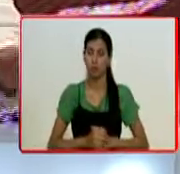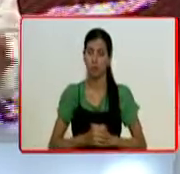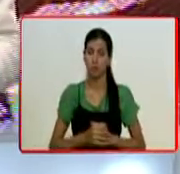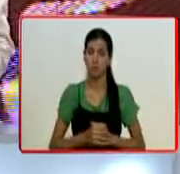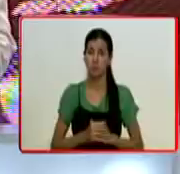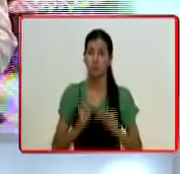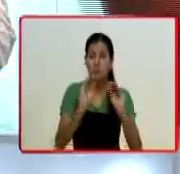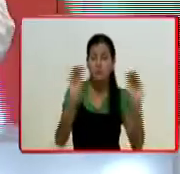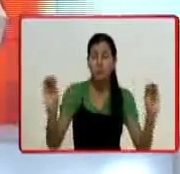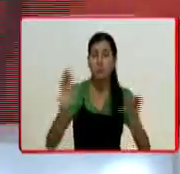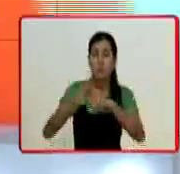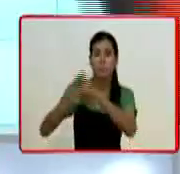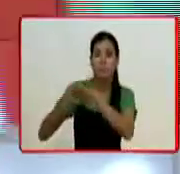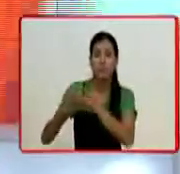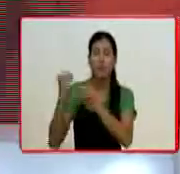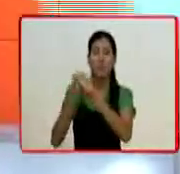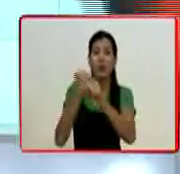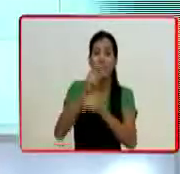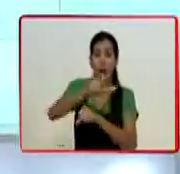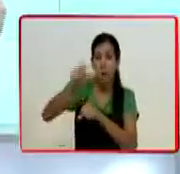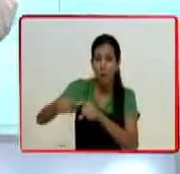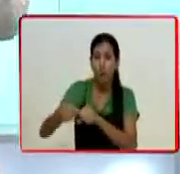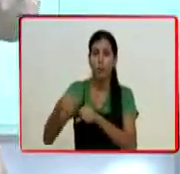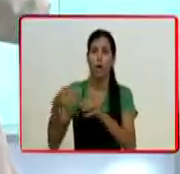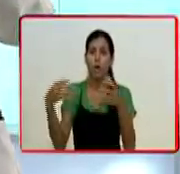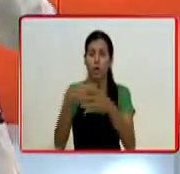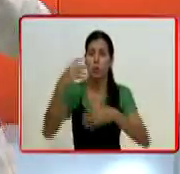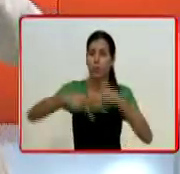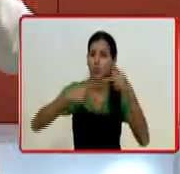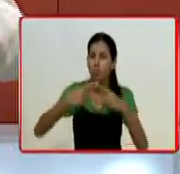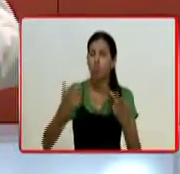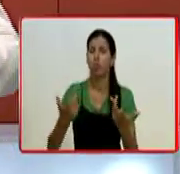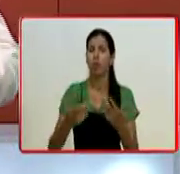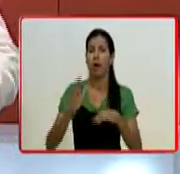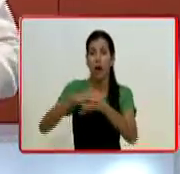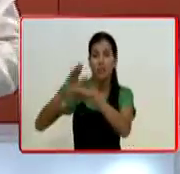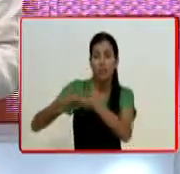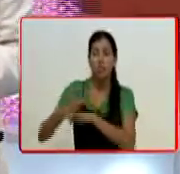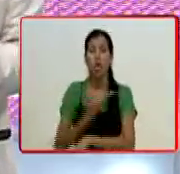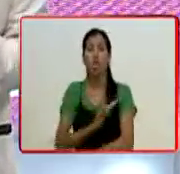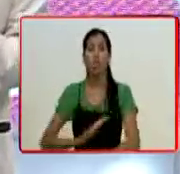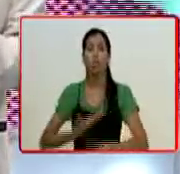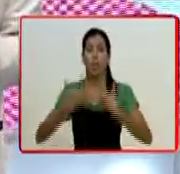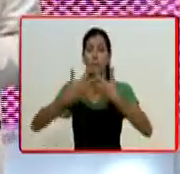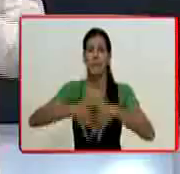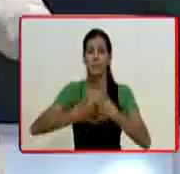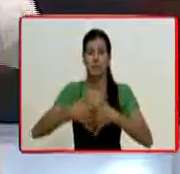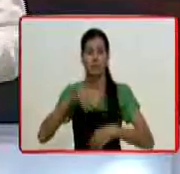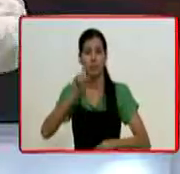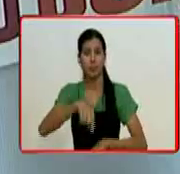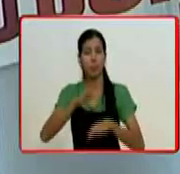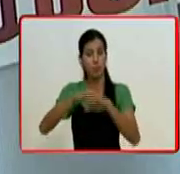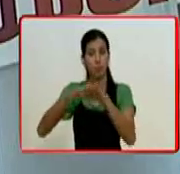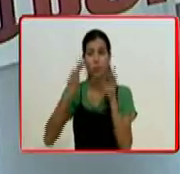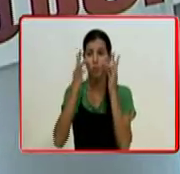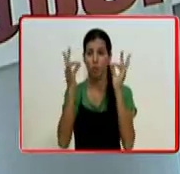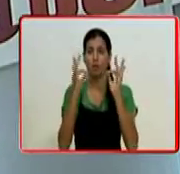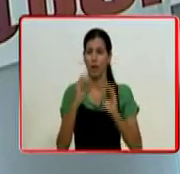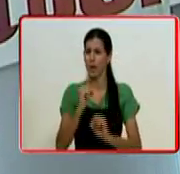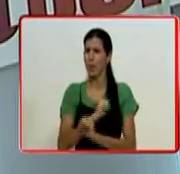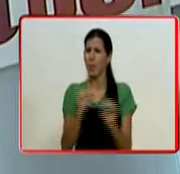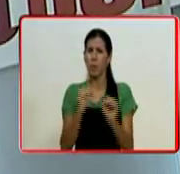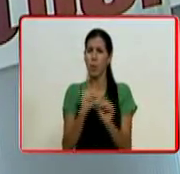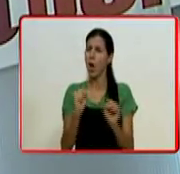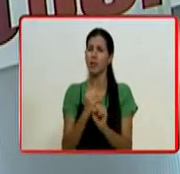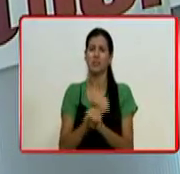alerto a los obreros, alerto a los sectores productivos, alerto incluso a los empresarios. Al no poder, insisto